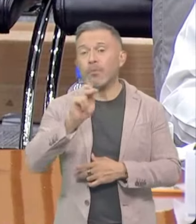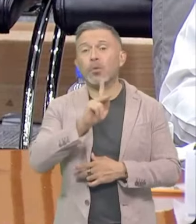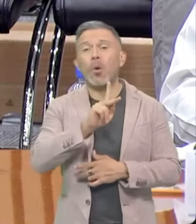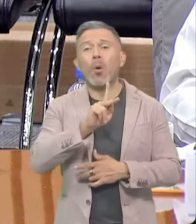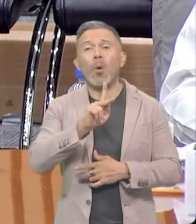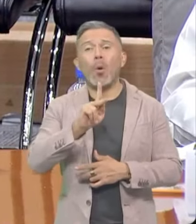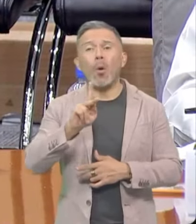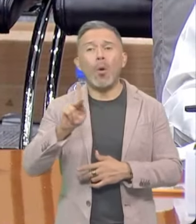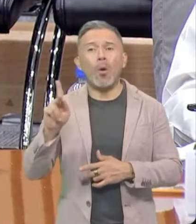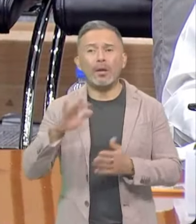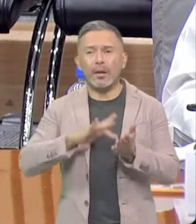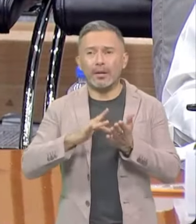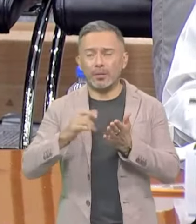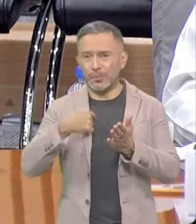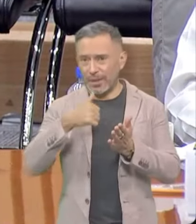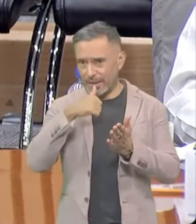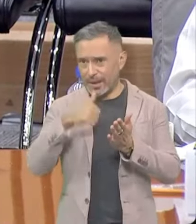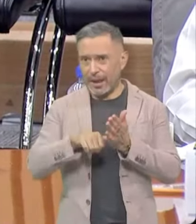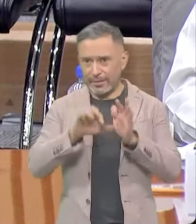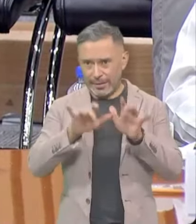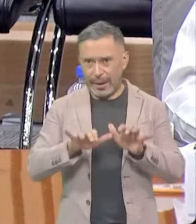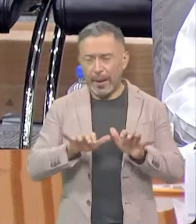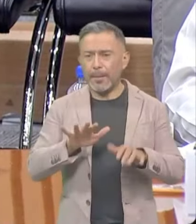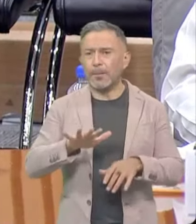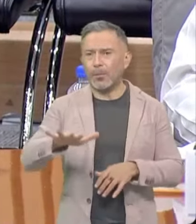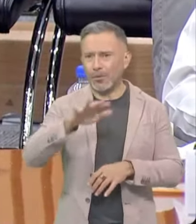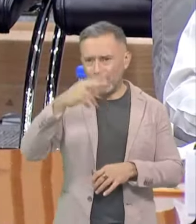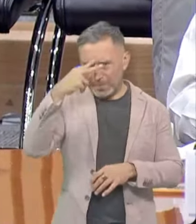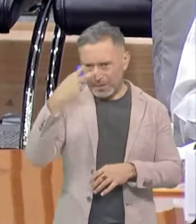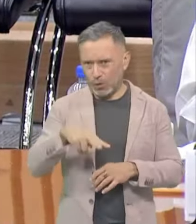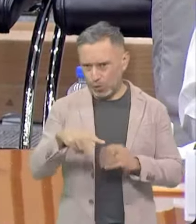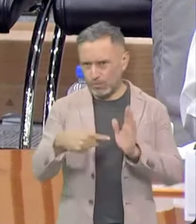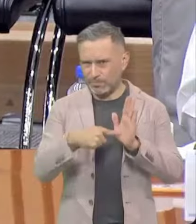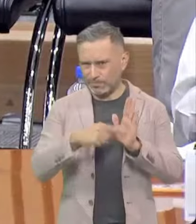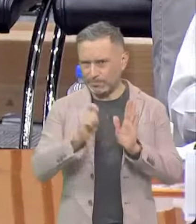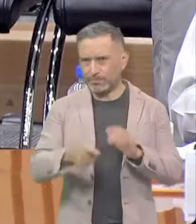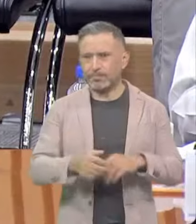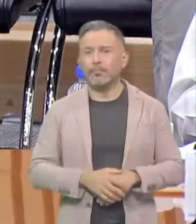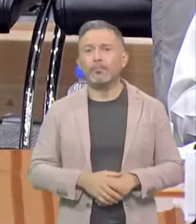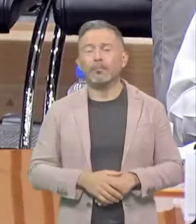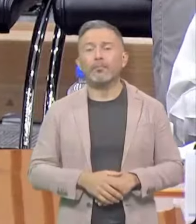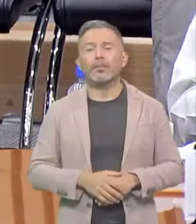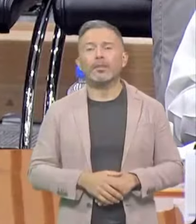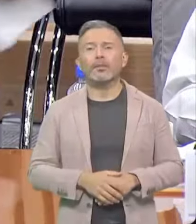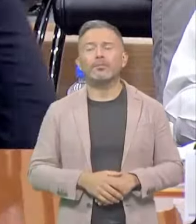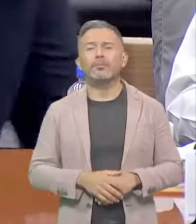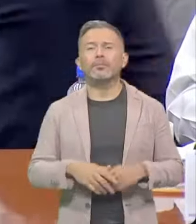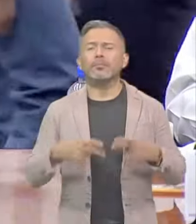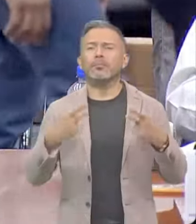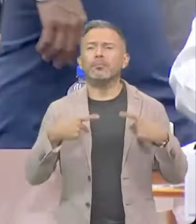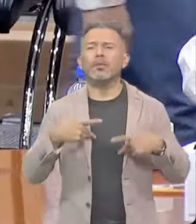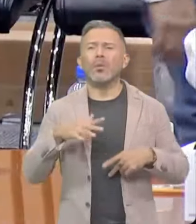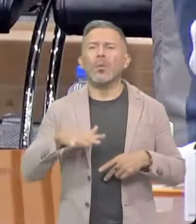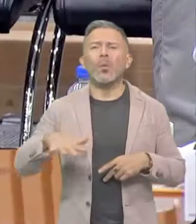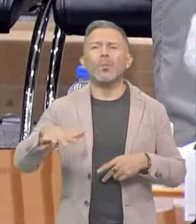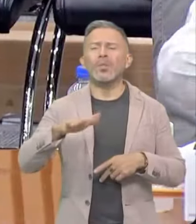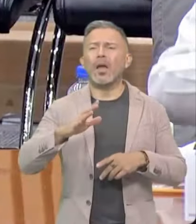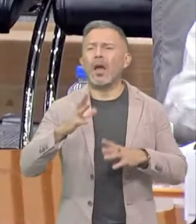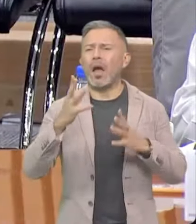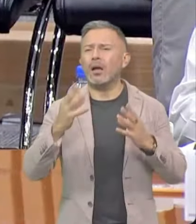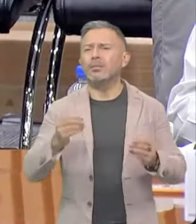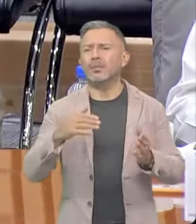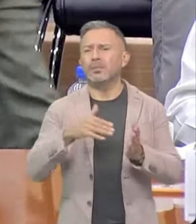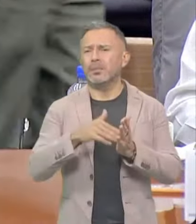es una carta al pueblo de México a los millones de personas que votaron por